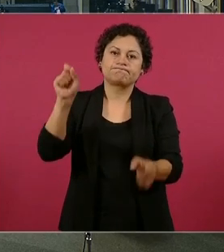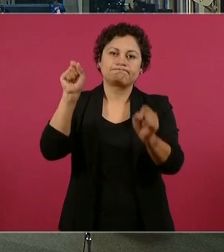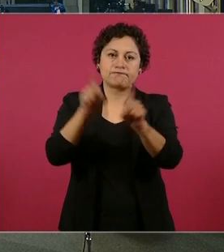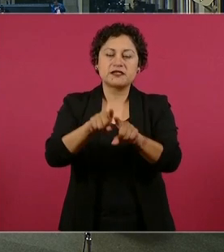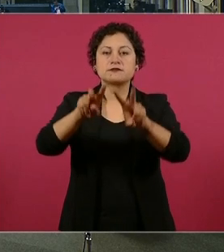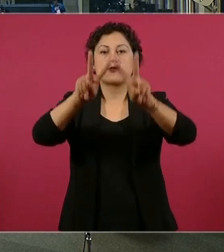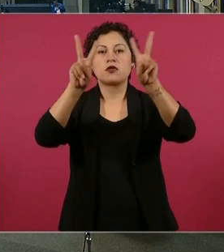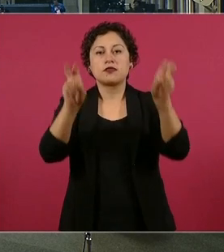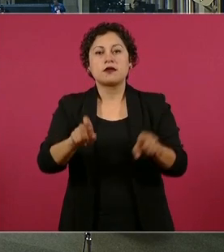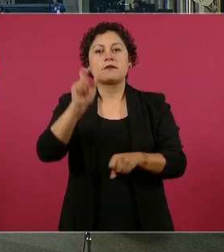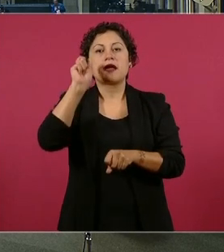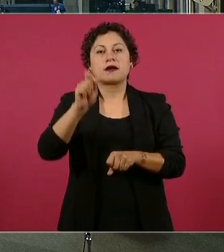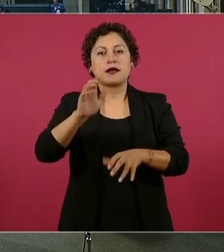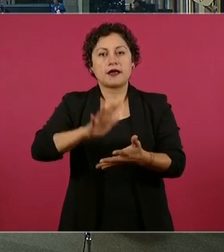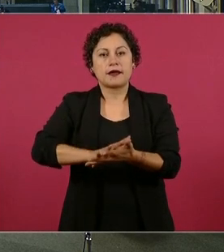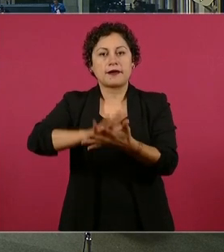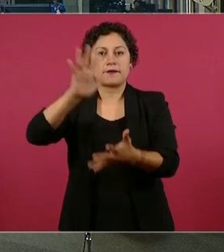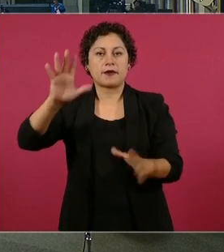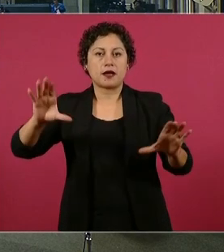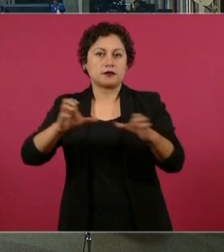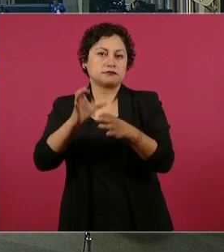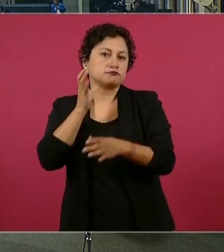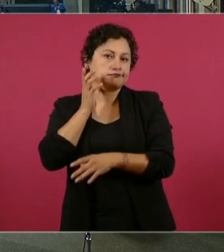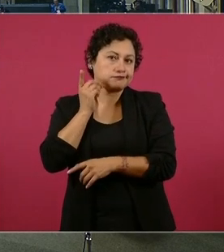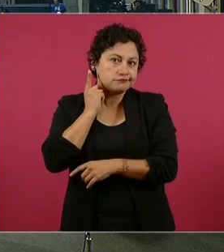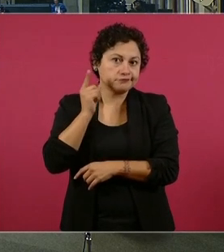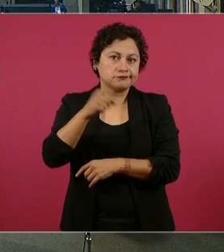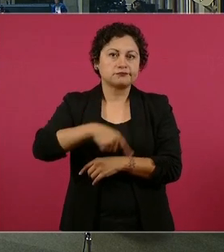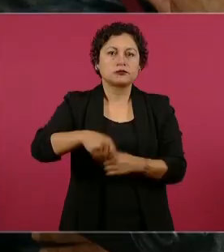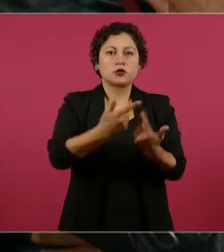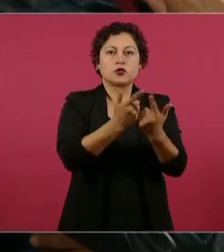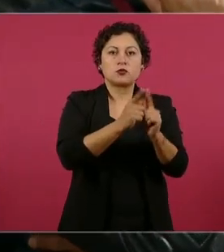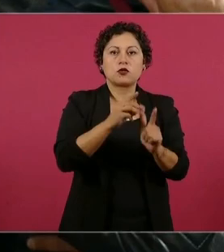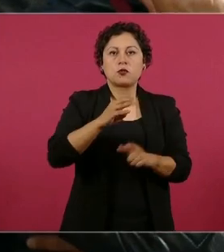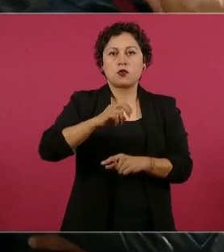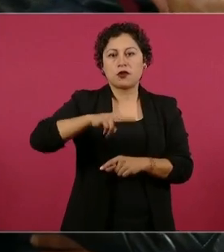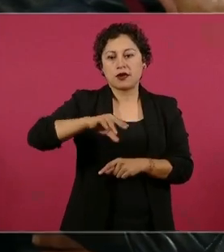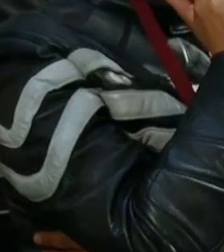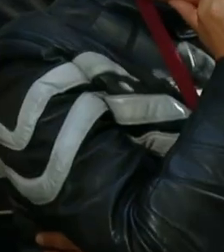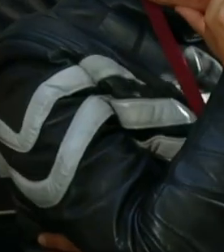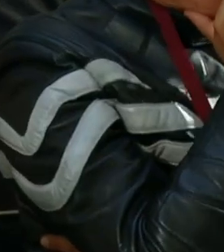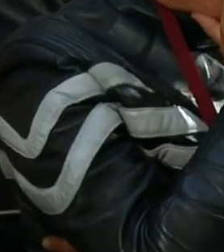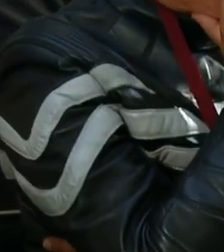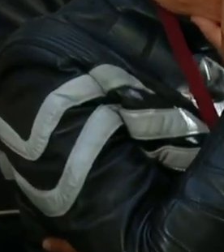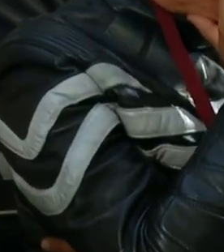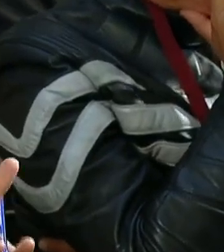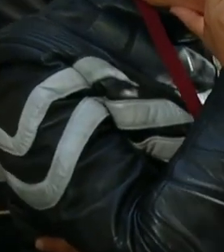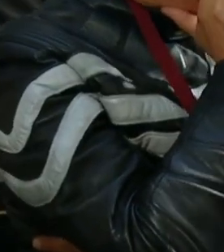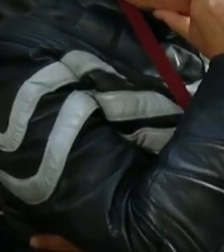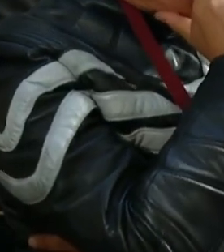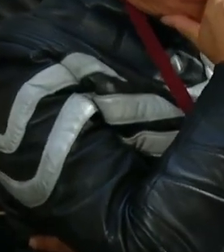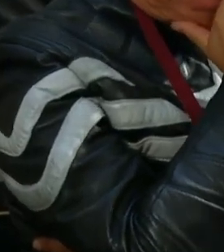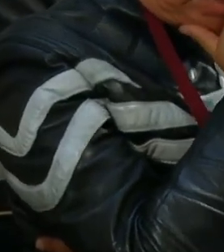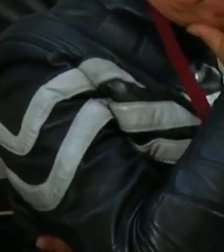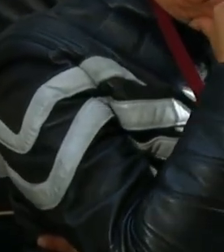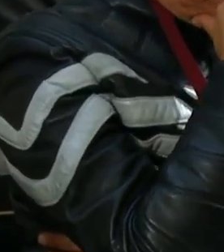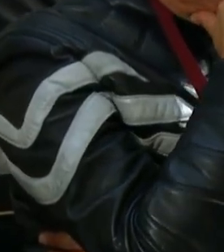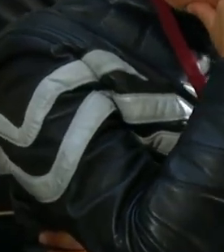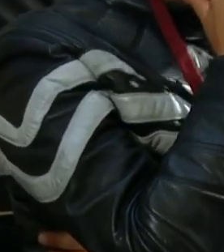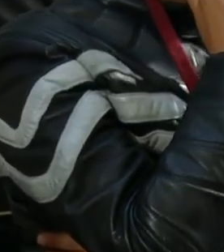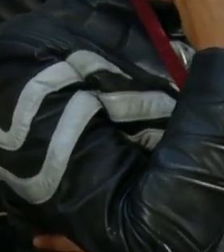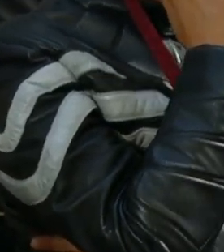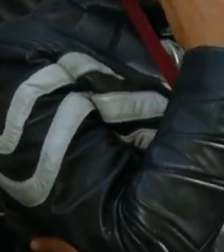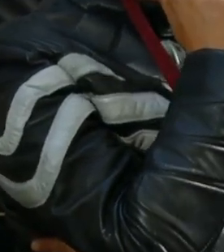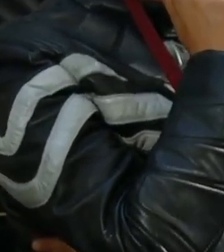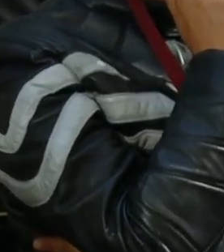responde que pues realmente Morena y aliados lo que buscan es apropiarse del país y tomar la Constitución como si